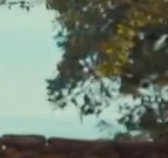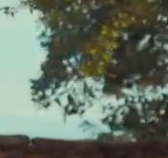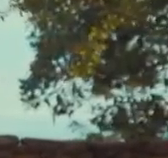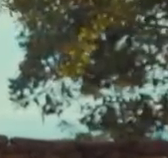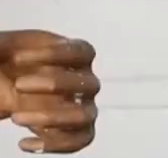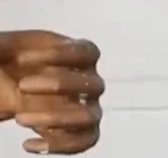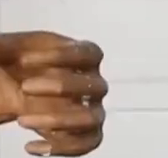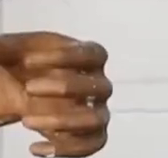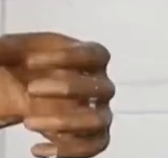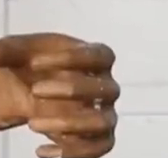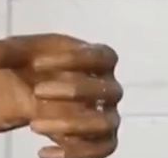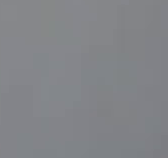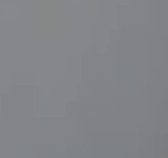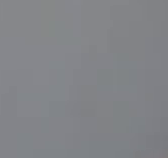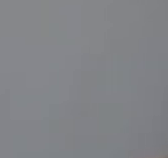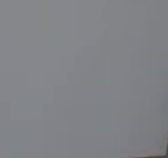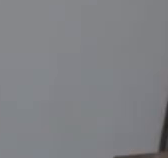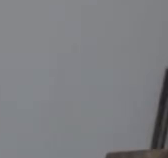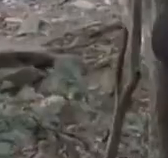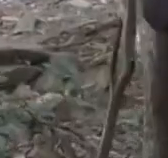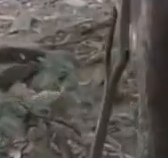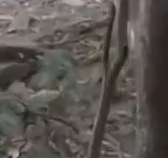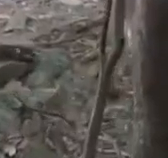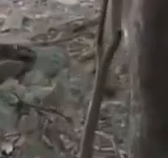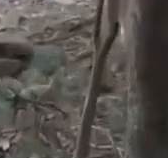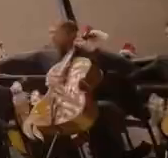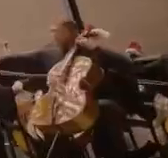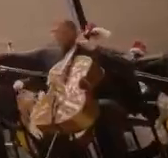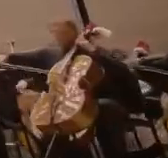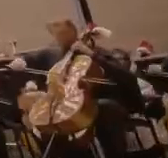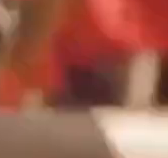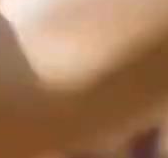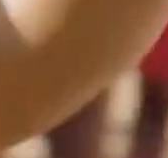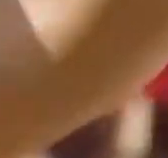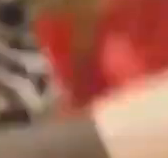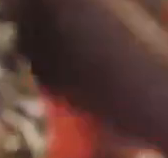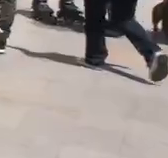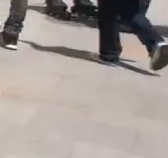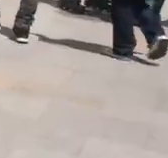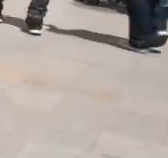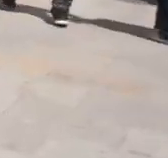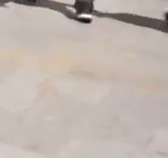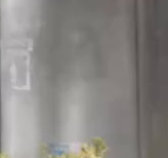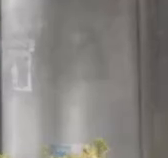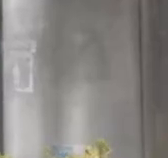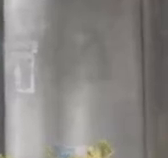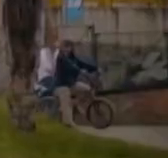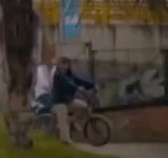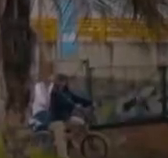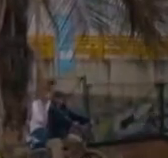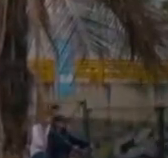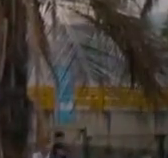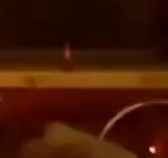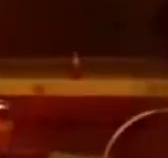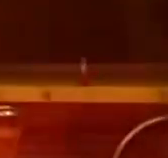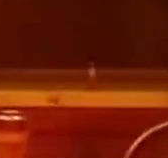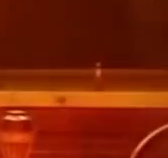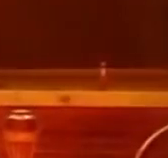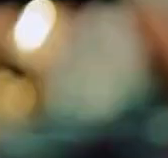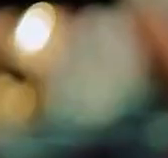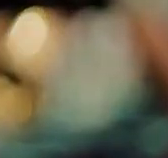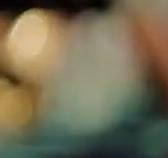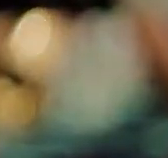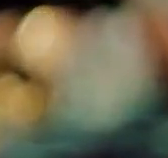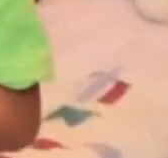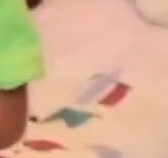tiempo, una y otra vez. La creatividad está en todos nosotros. Es nuestra mejor herramienta y es ahora que debemos